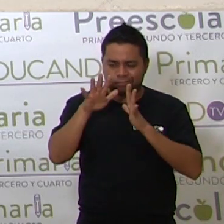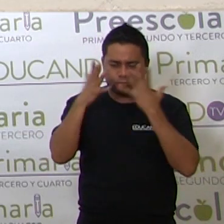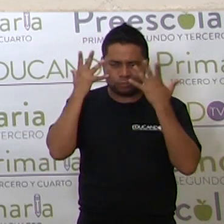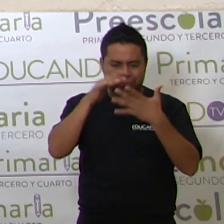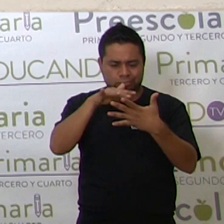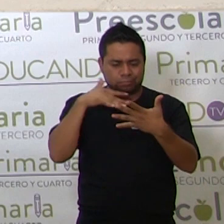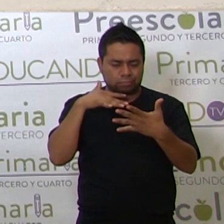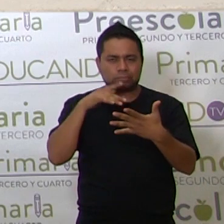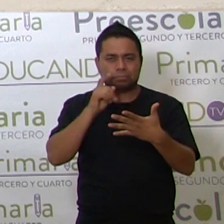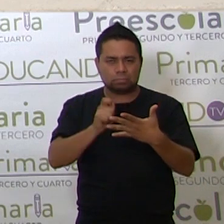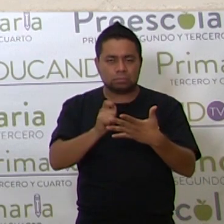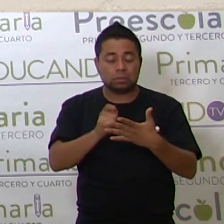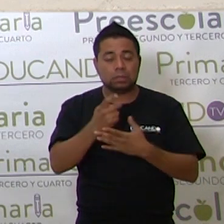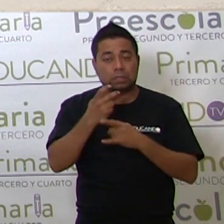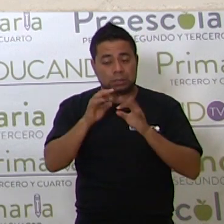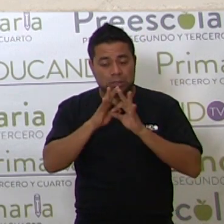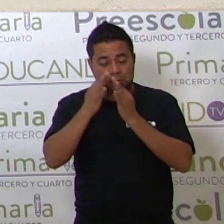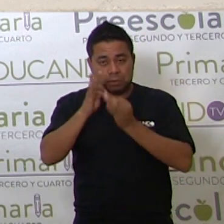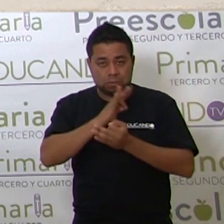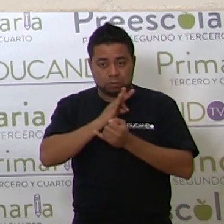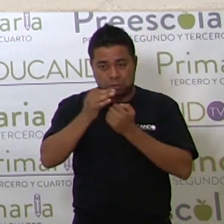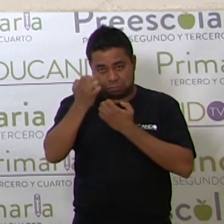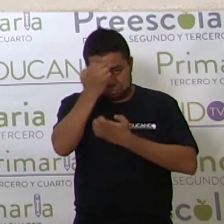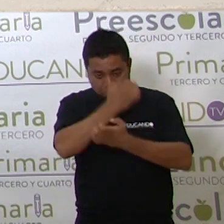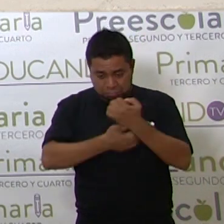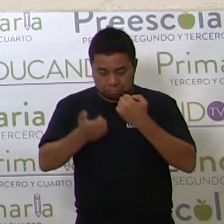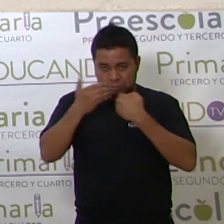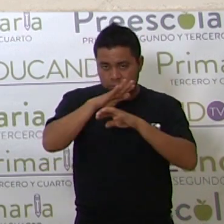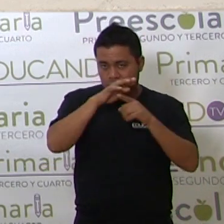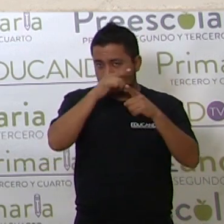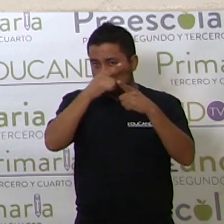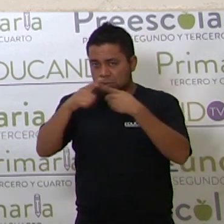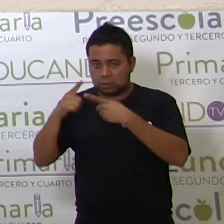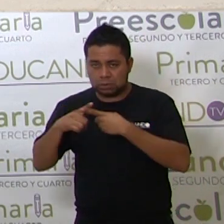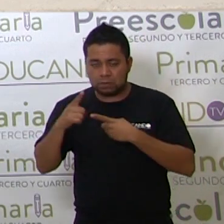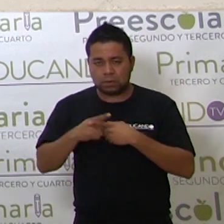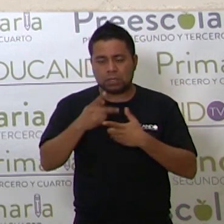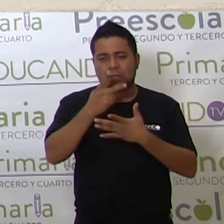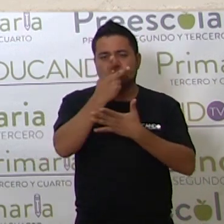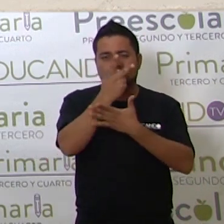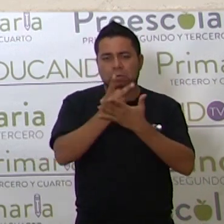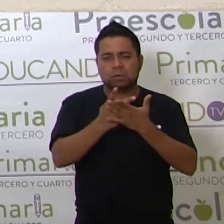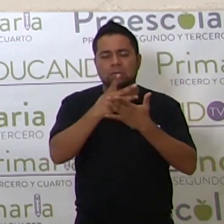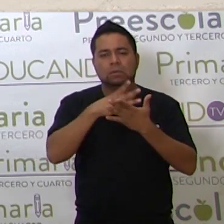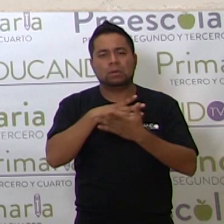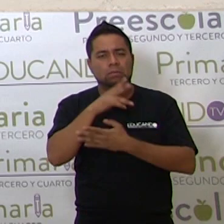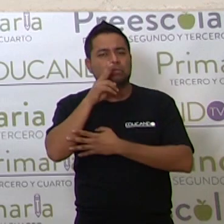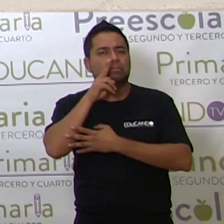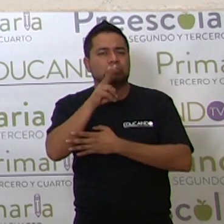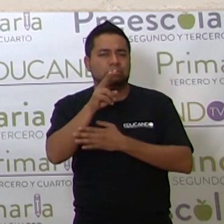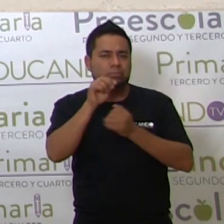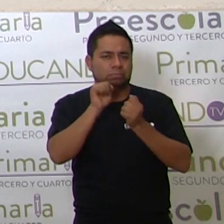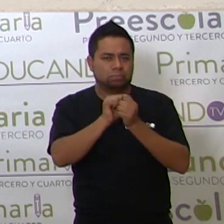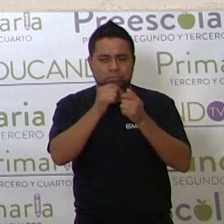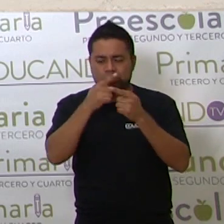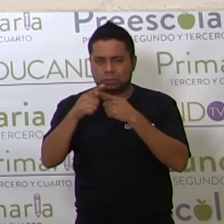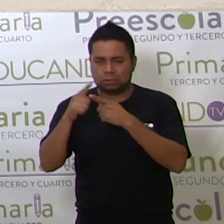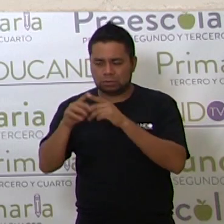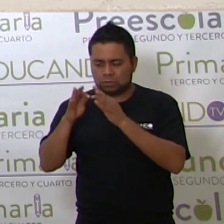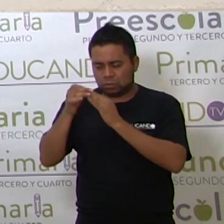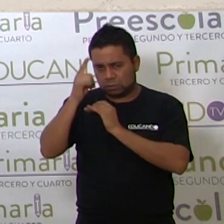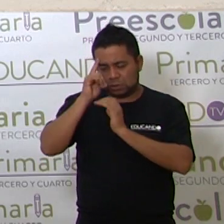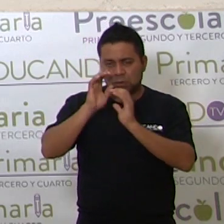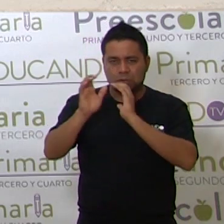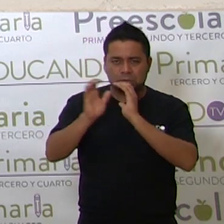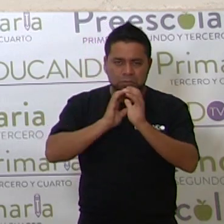y de esta manera poder hacer análisis sobre diferentes tipos de programas que vemos nosotros a través de los diferentes medios de